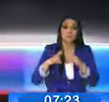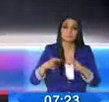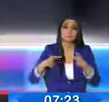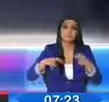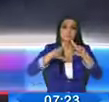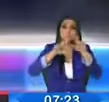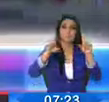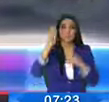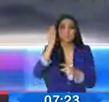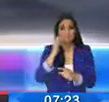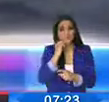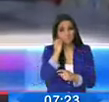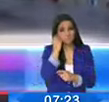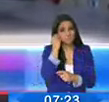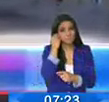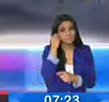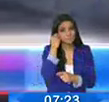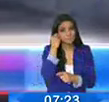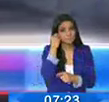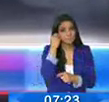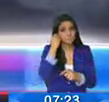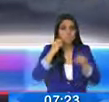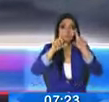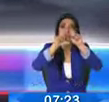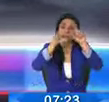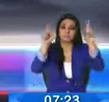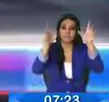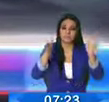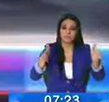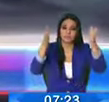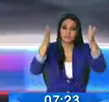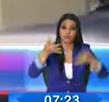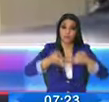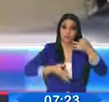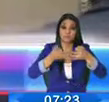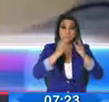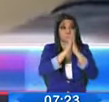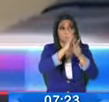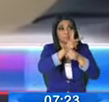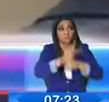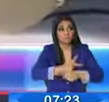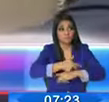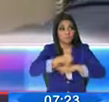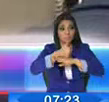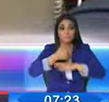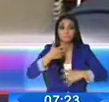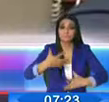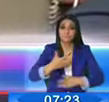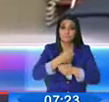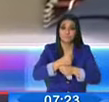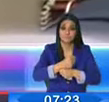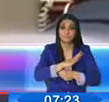desde el edificio judicial aseguró que solicitará protección a las autoridades de seguridad